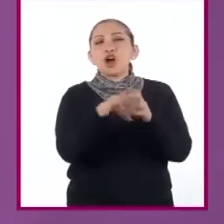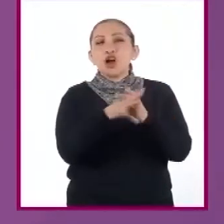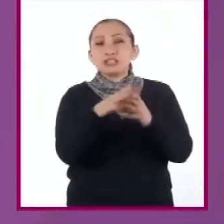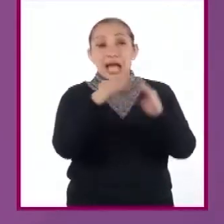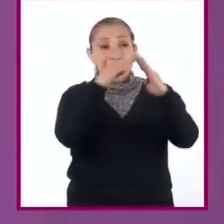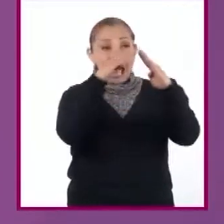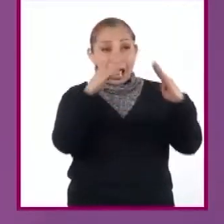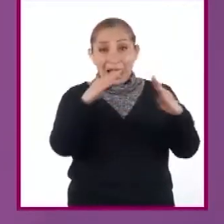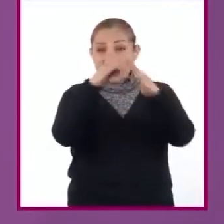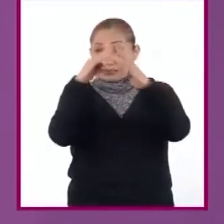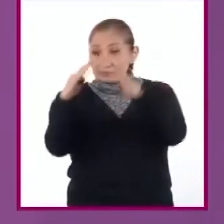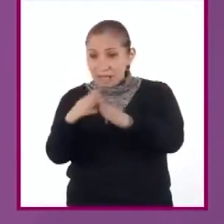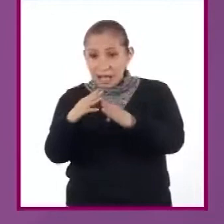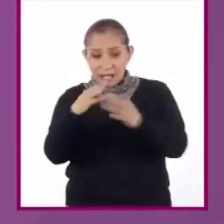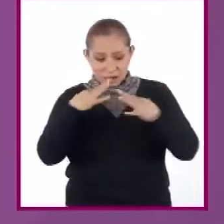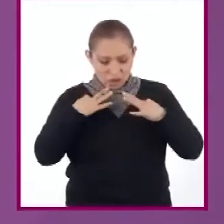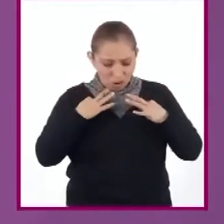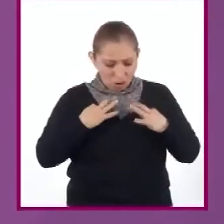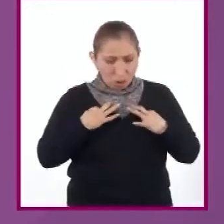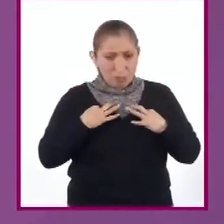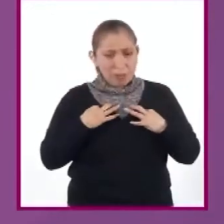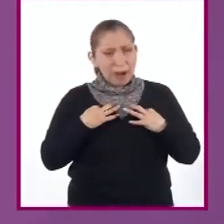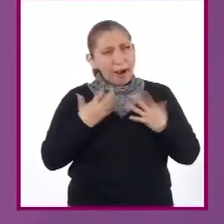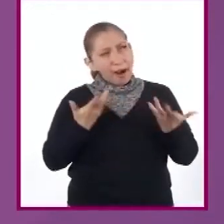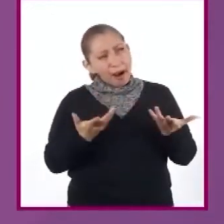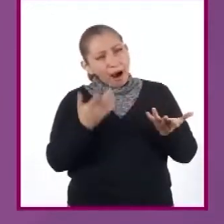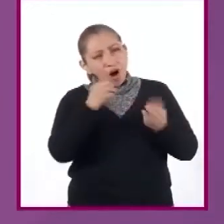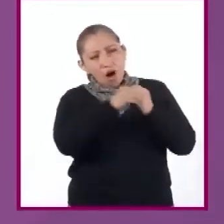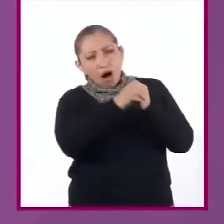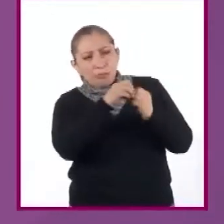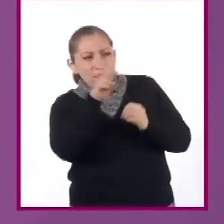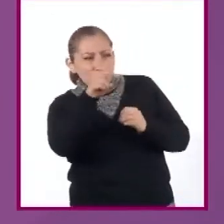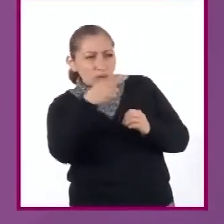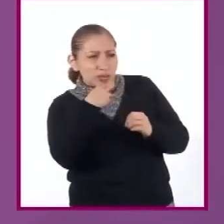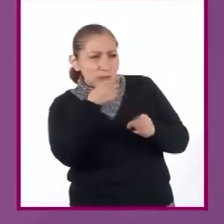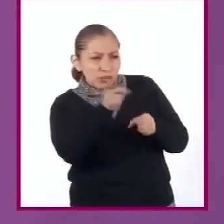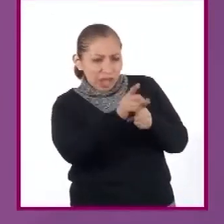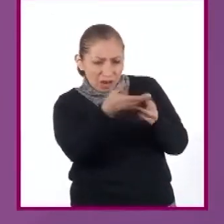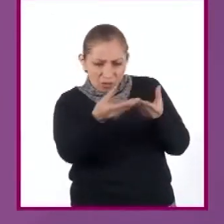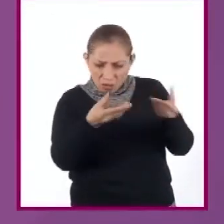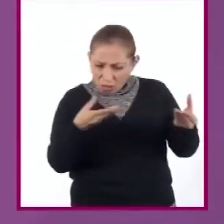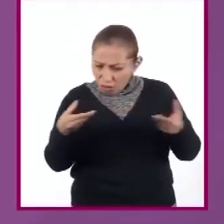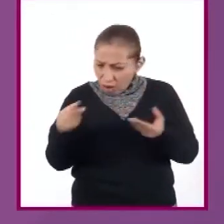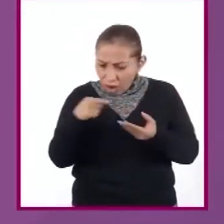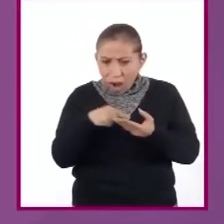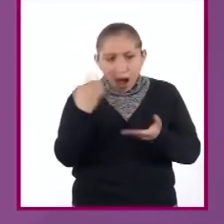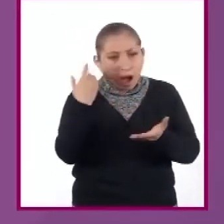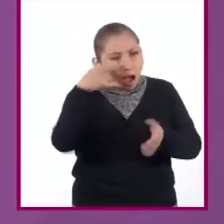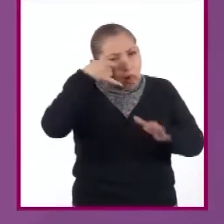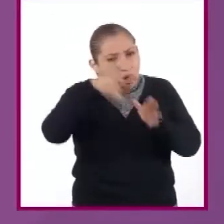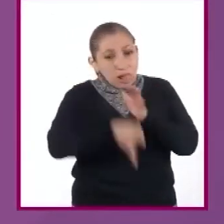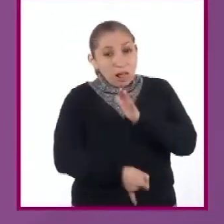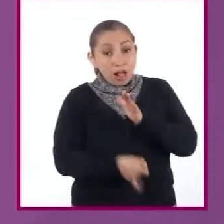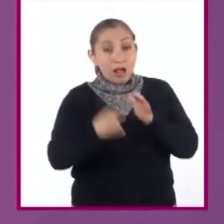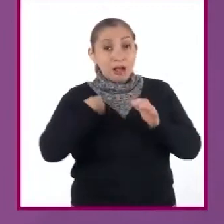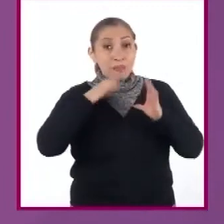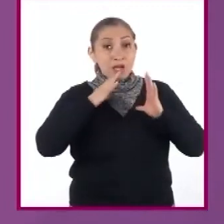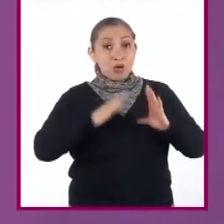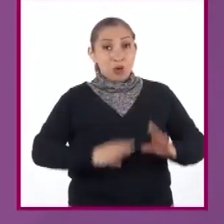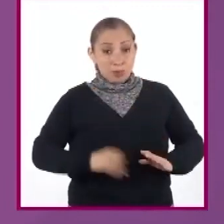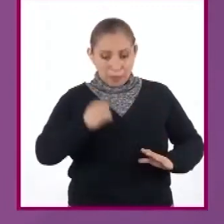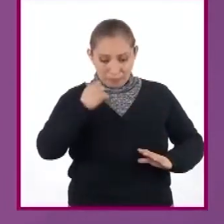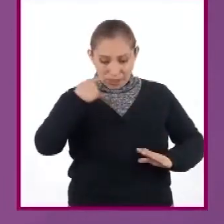casas que habitamos, la ropa con la que nos cubrimos, los objetos que usamos diariamente. Nuestro cuerpo